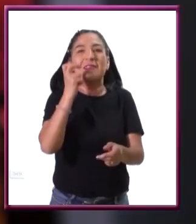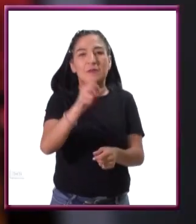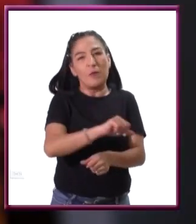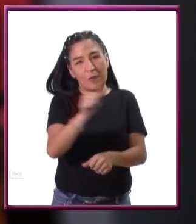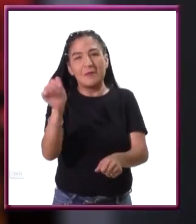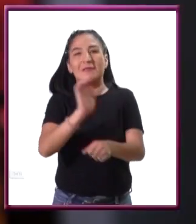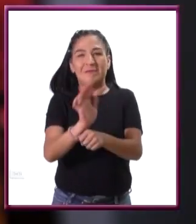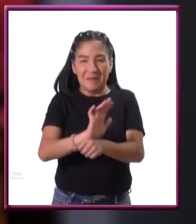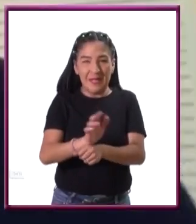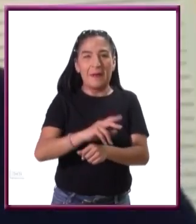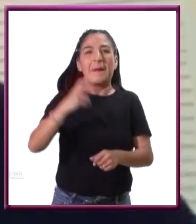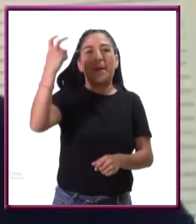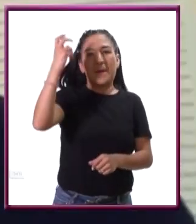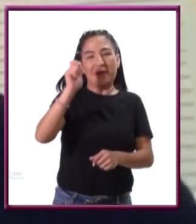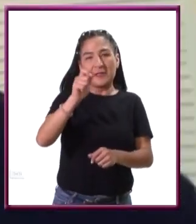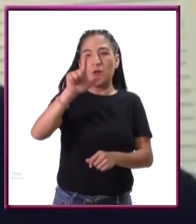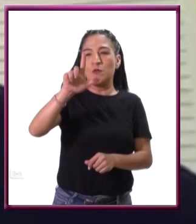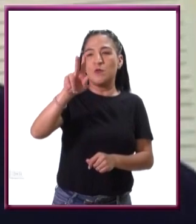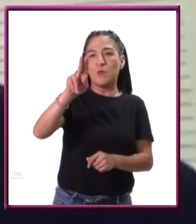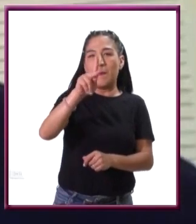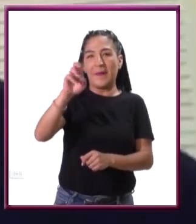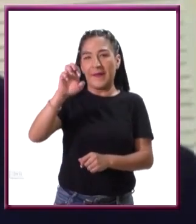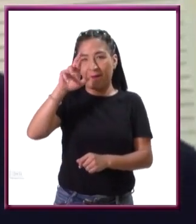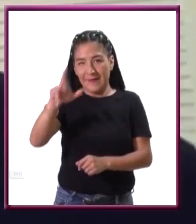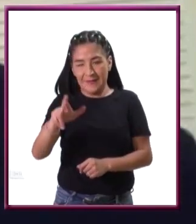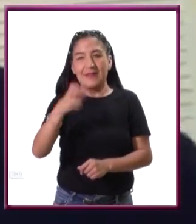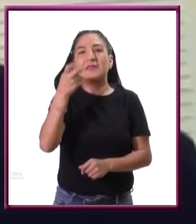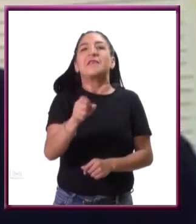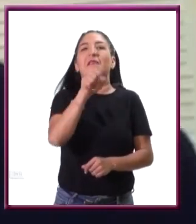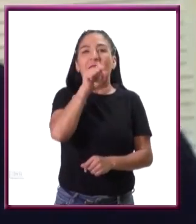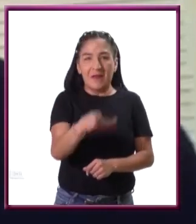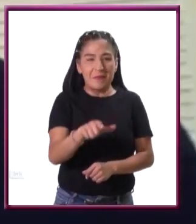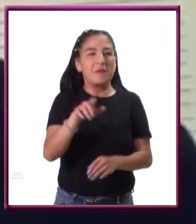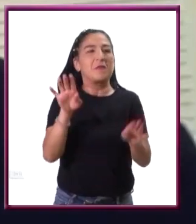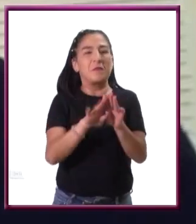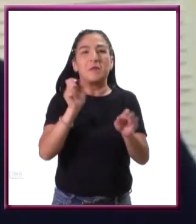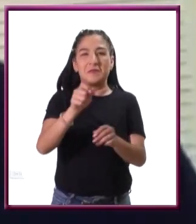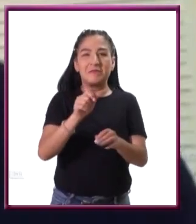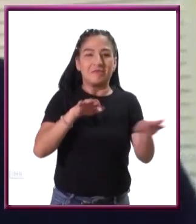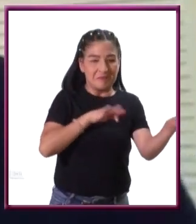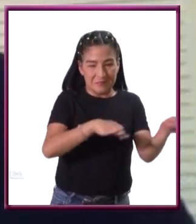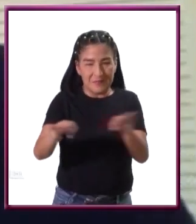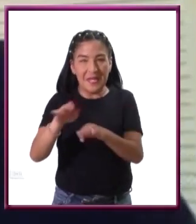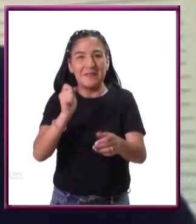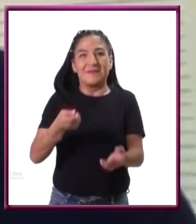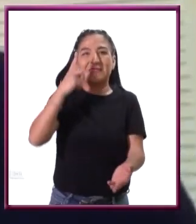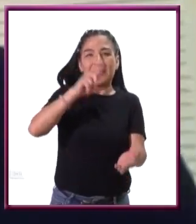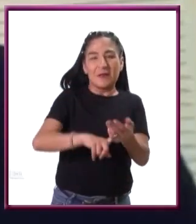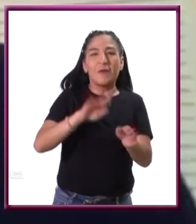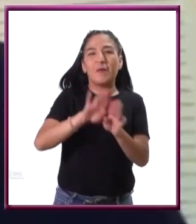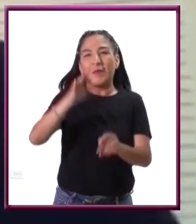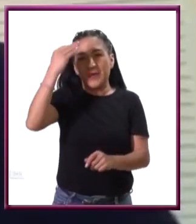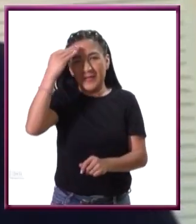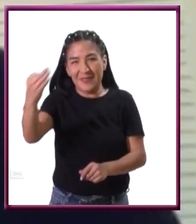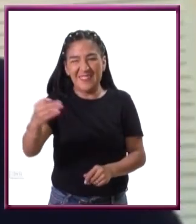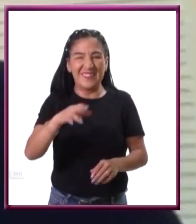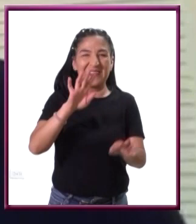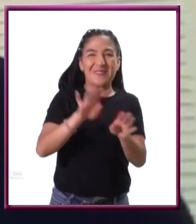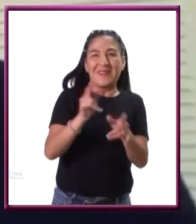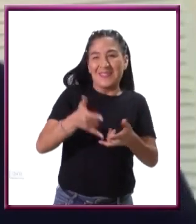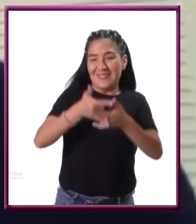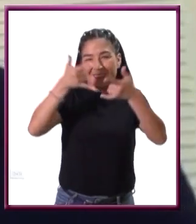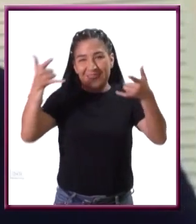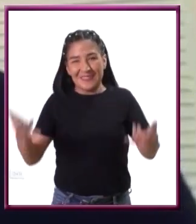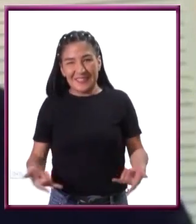tiempo que se llama Looper, también donde está muy bien manejado el viaje en el tiempo. con sus paradojas, con la forma de evitar las paradojas.